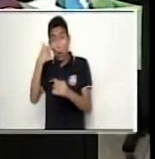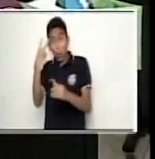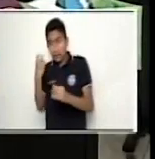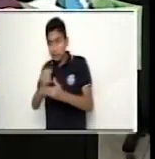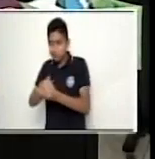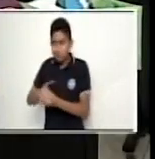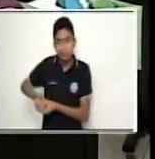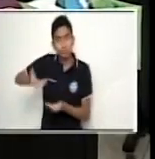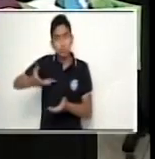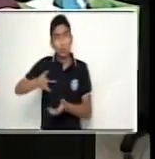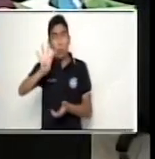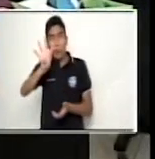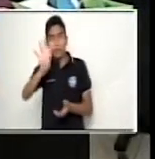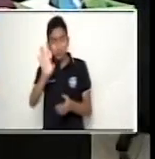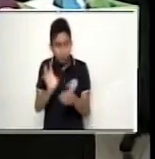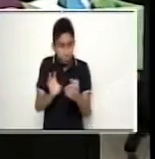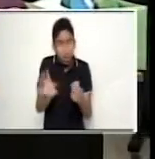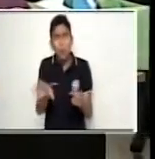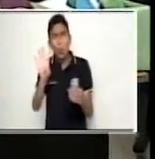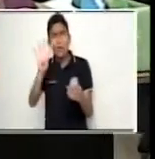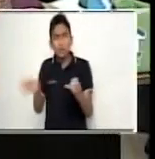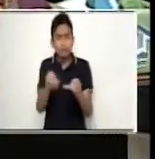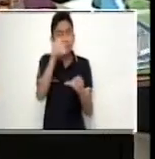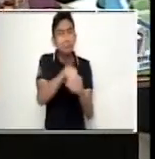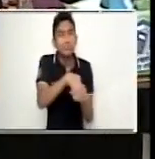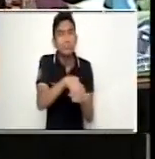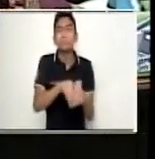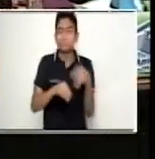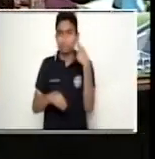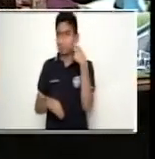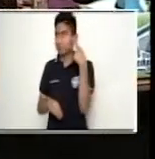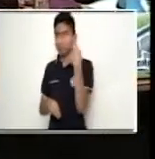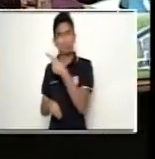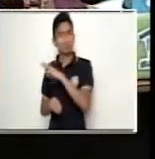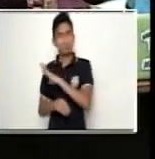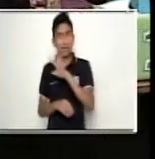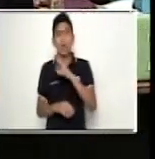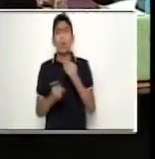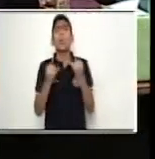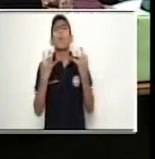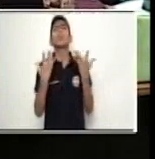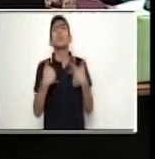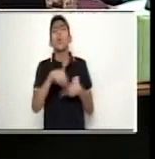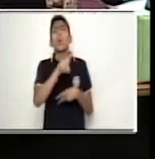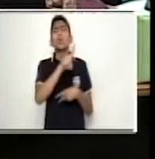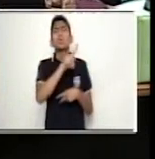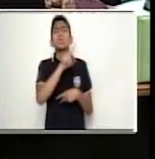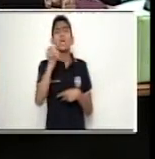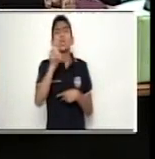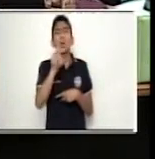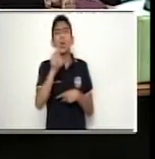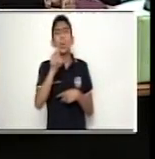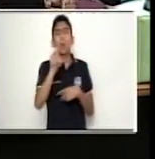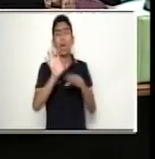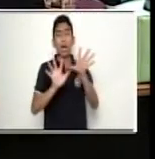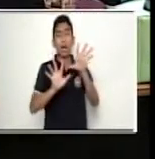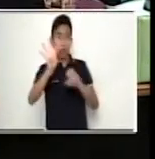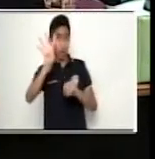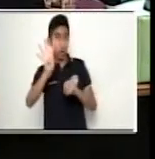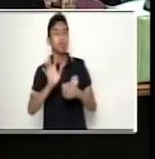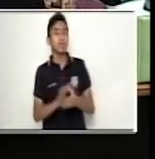otro número. 1 y 1 y el 4 serían 114. Entonces vamos a